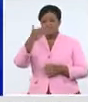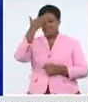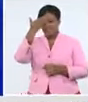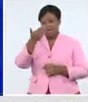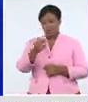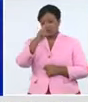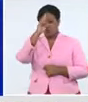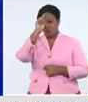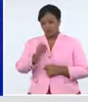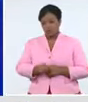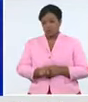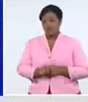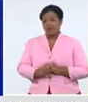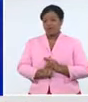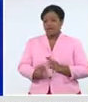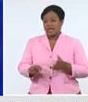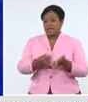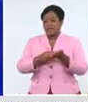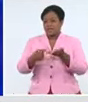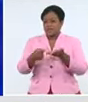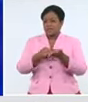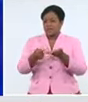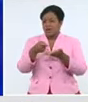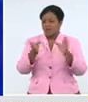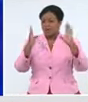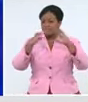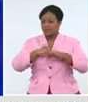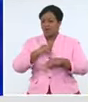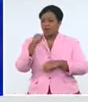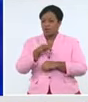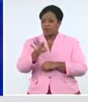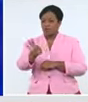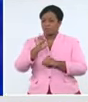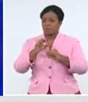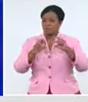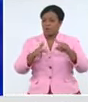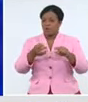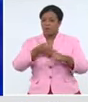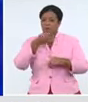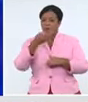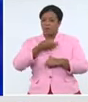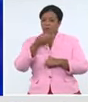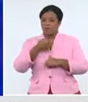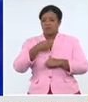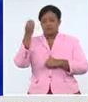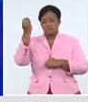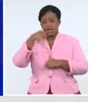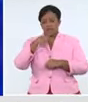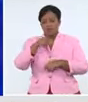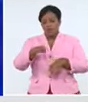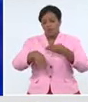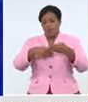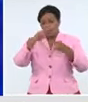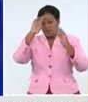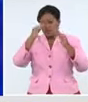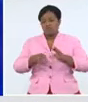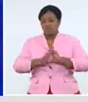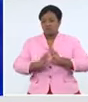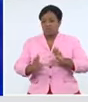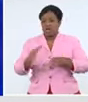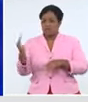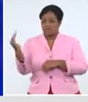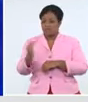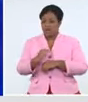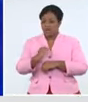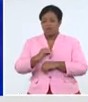Ya llevábamos algunas semanas de verla en nuestra transmisión. Sabemos que atendió un problema de salud, pero ya se encuentra con nosotros. Qué bien. Bueno,